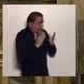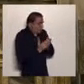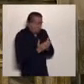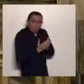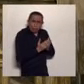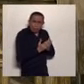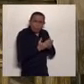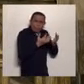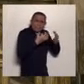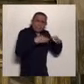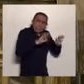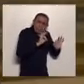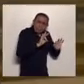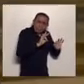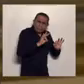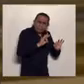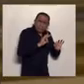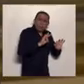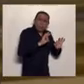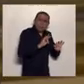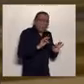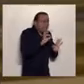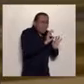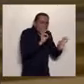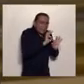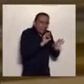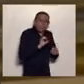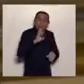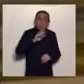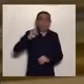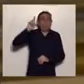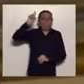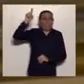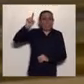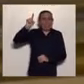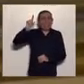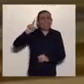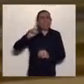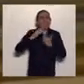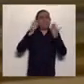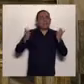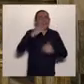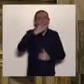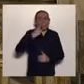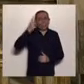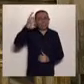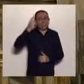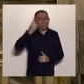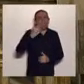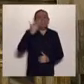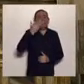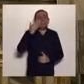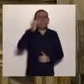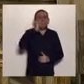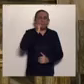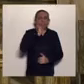nombre dado a los hombres por el cual podamos salvarnos». Palabra de Dios. Te alabamos,